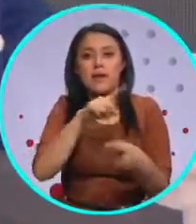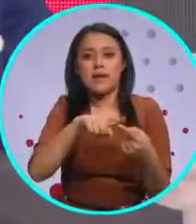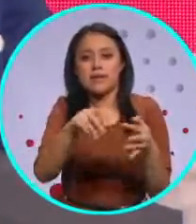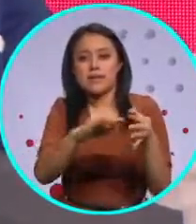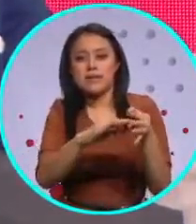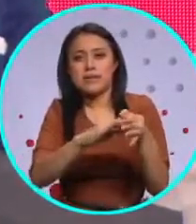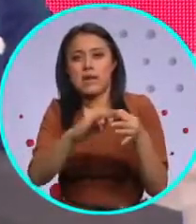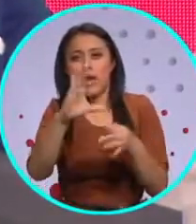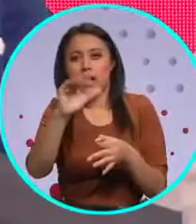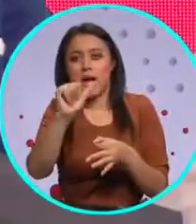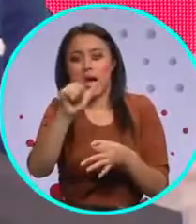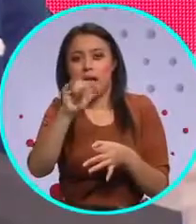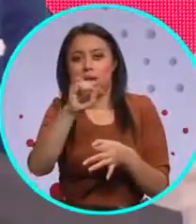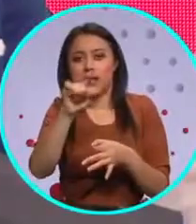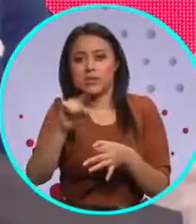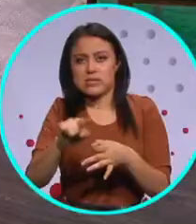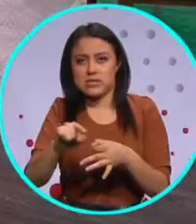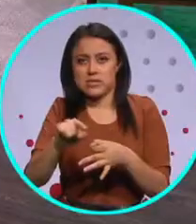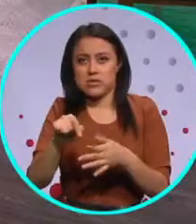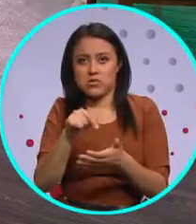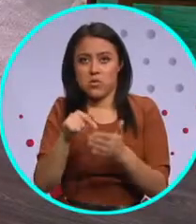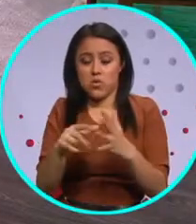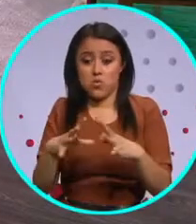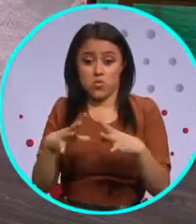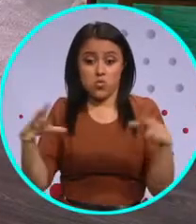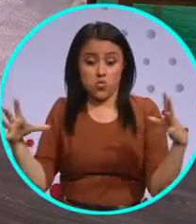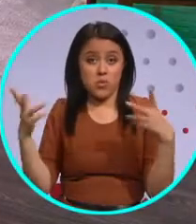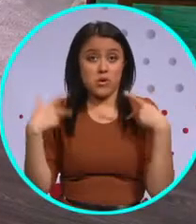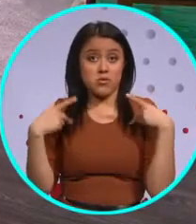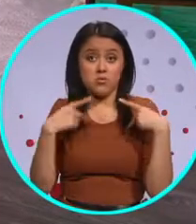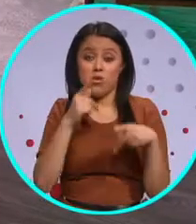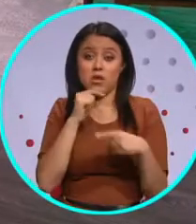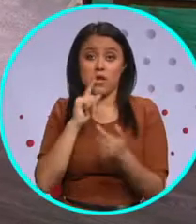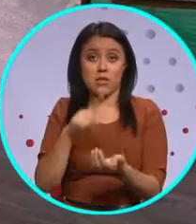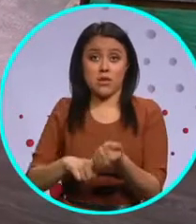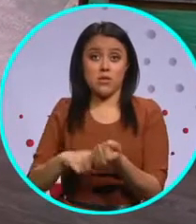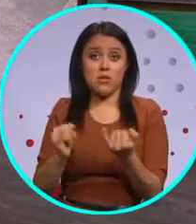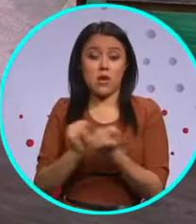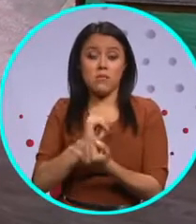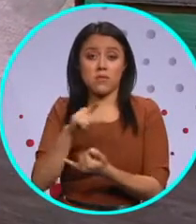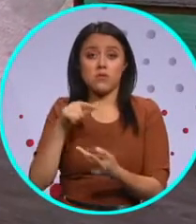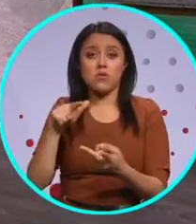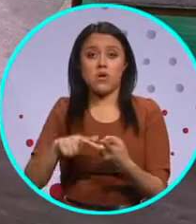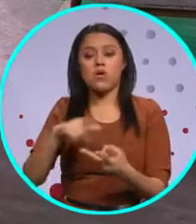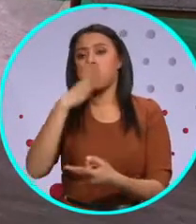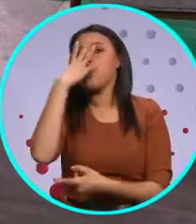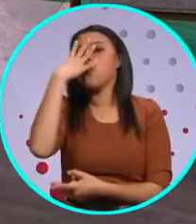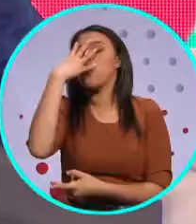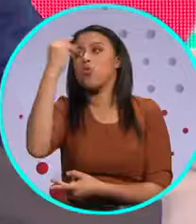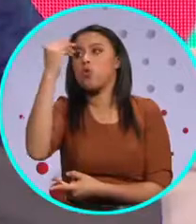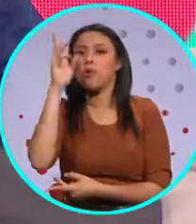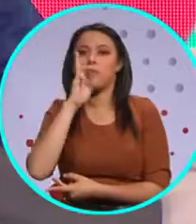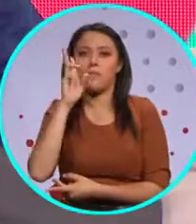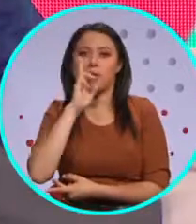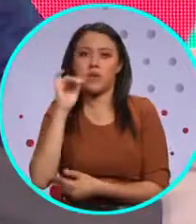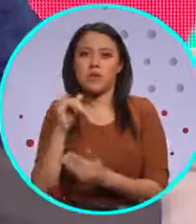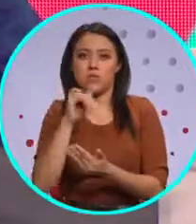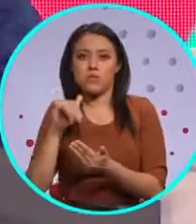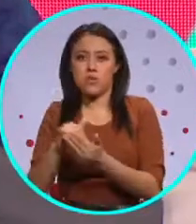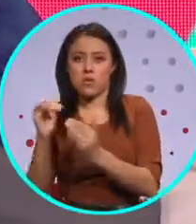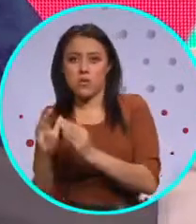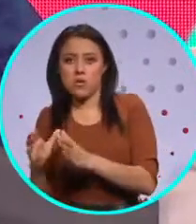por ahí un bajo puente tu estación sota de policía y hay otros en coyoacán que he visto como incorporados hacia la banqueta